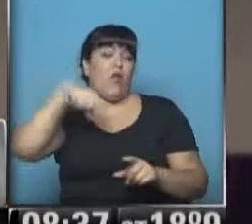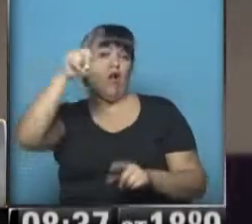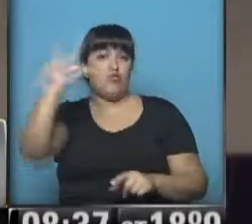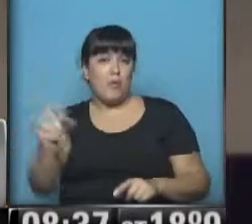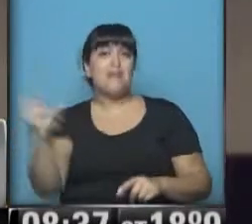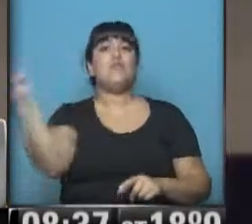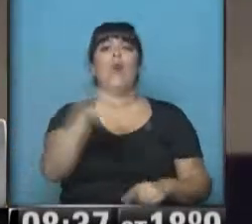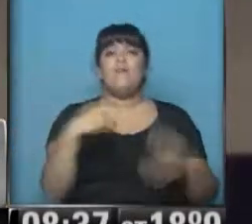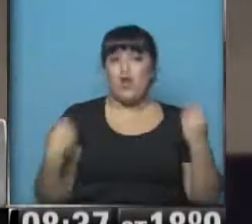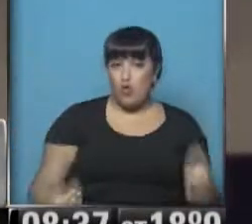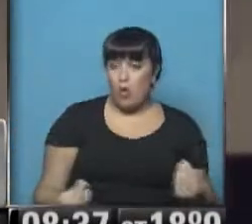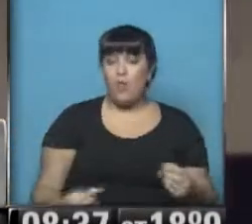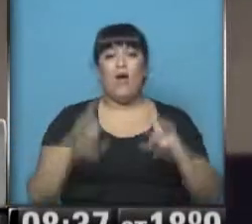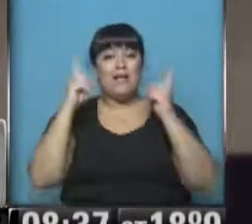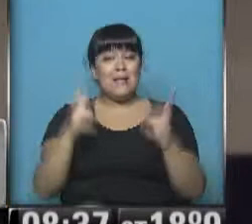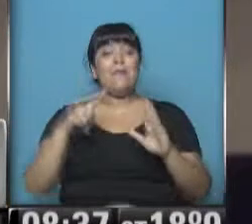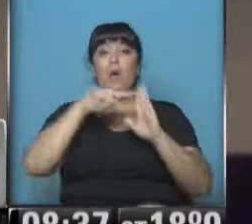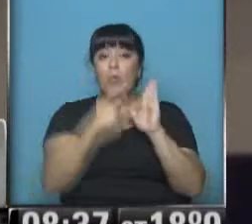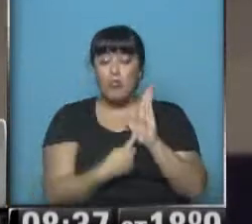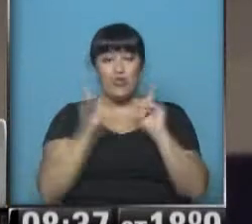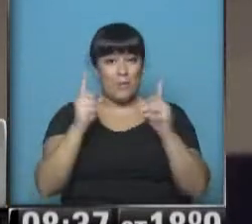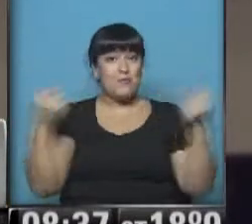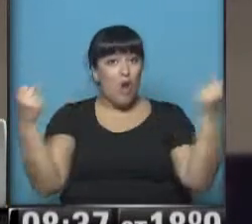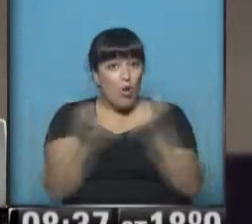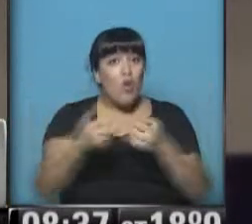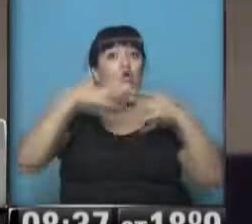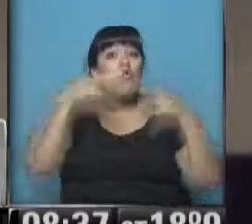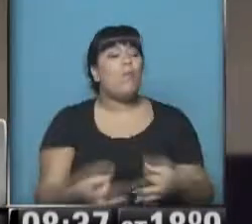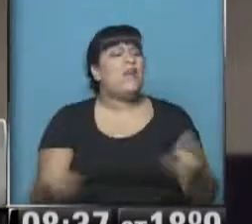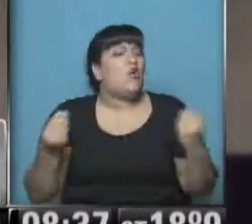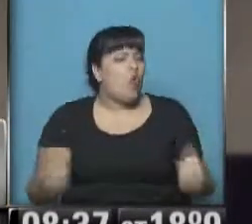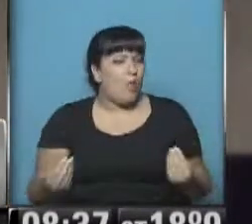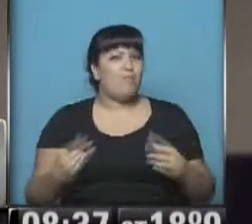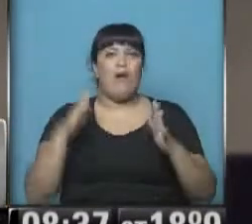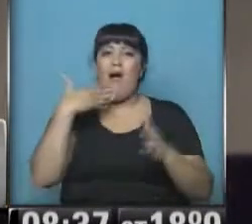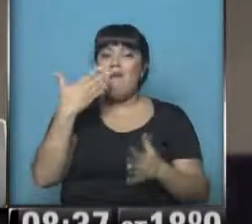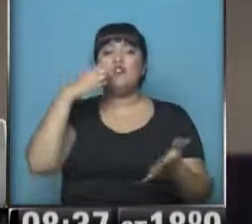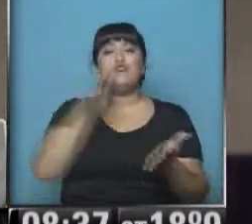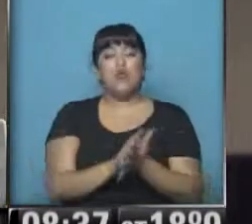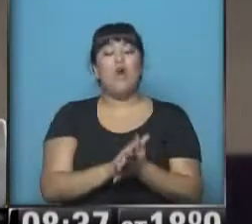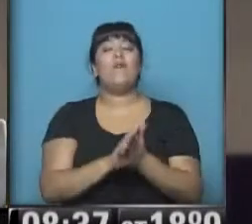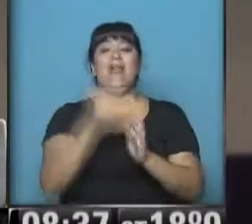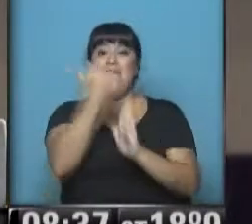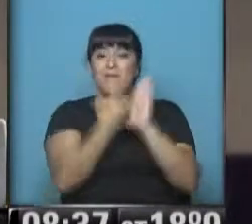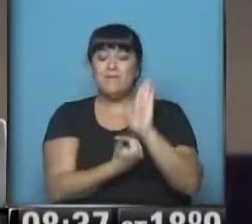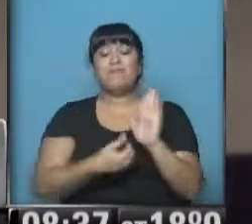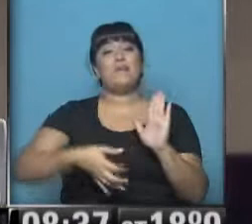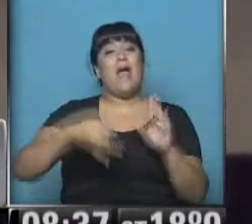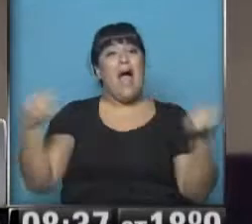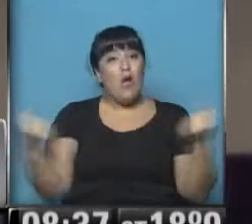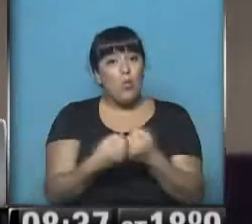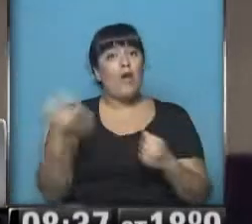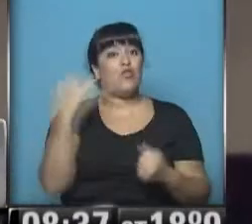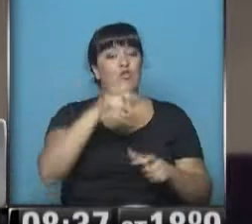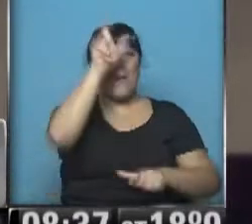se garantiza que todos esos puntos acordados se van a cumplir se habla de un referéndum donde todos los colombianos deben